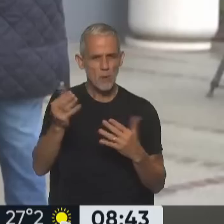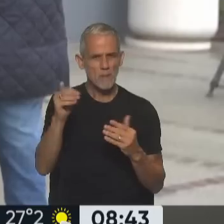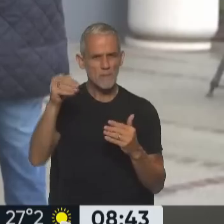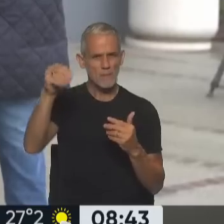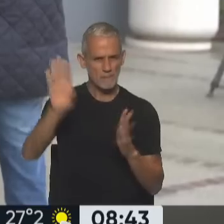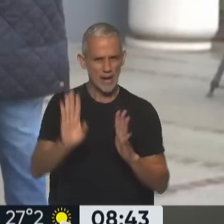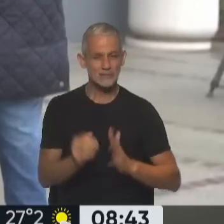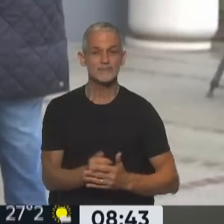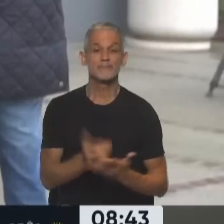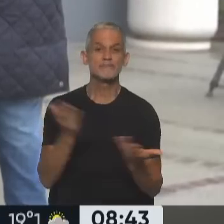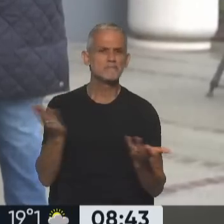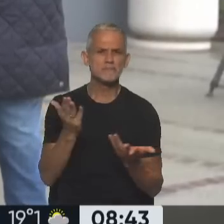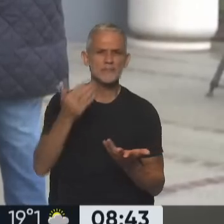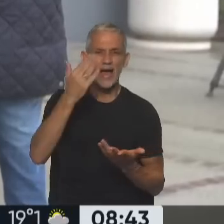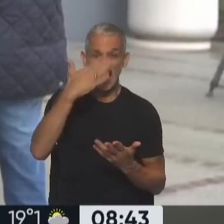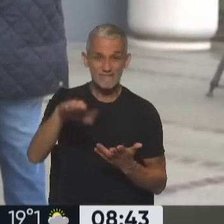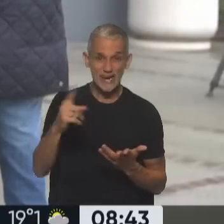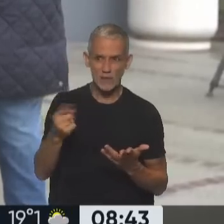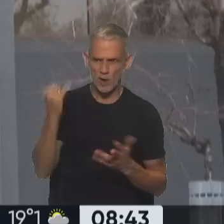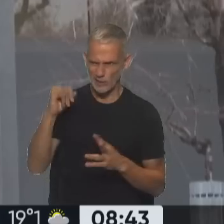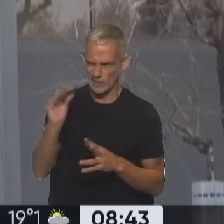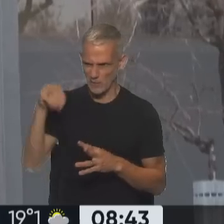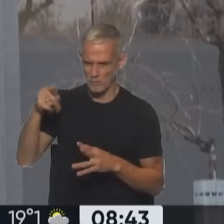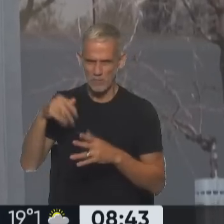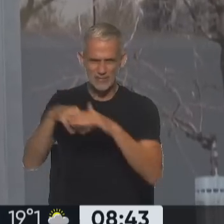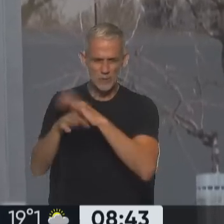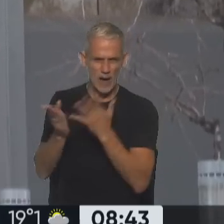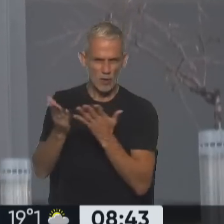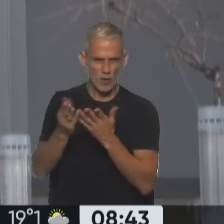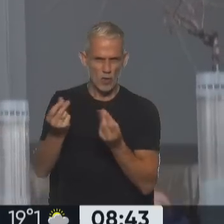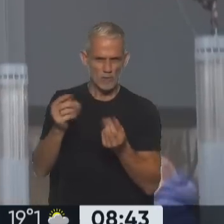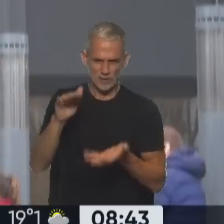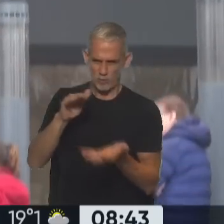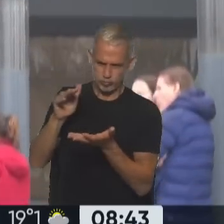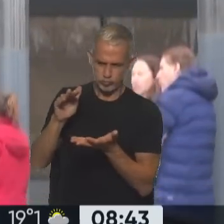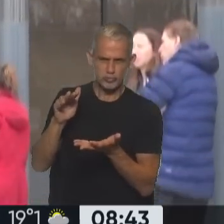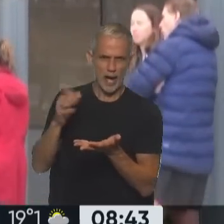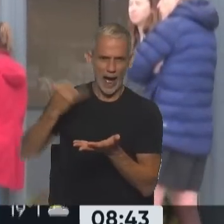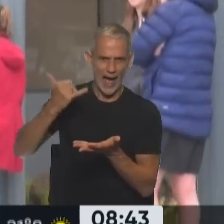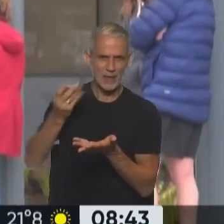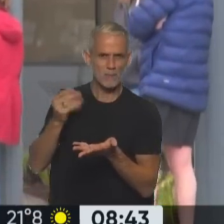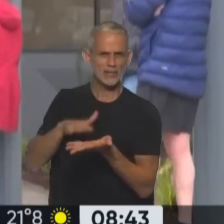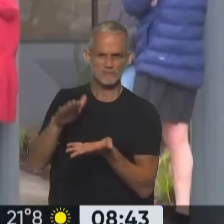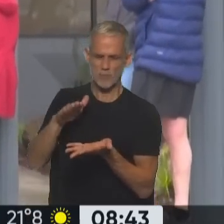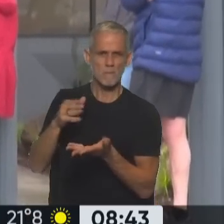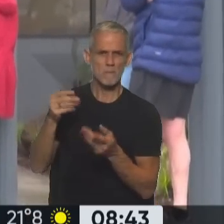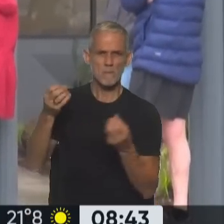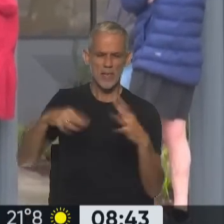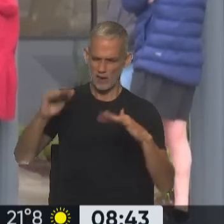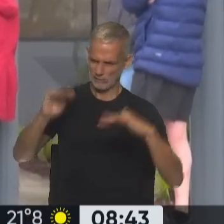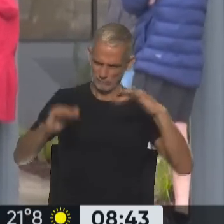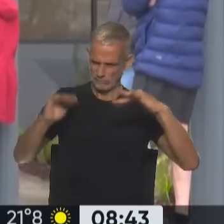más fuerte, termina generando justamente que los activos de otros bancos pierdan frente a